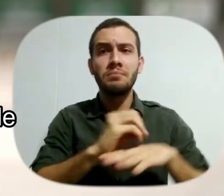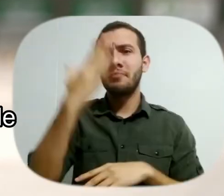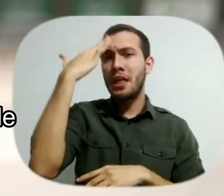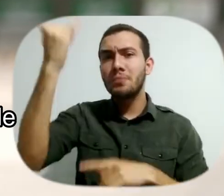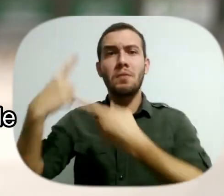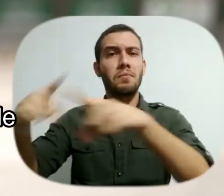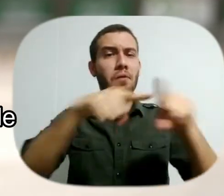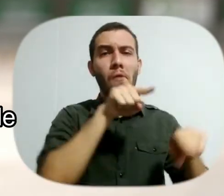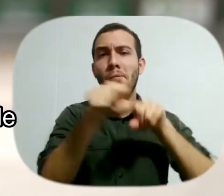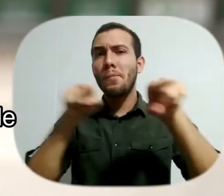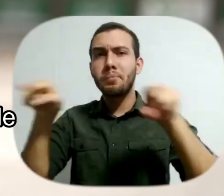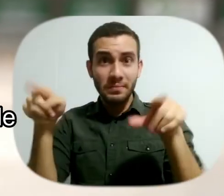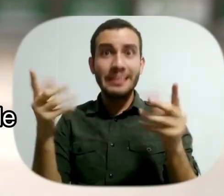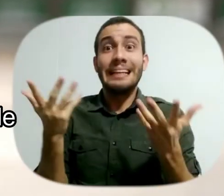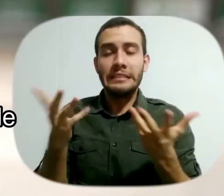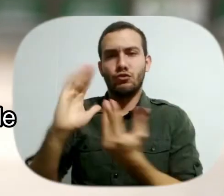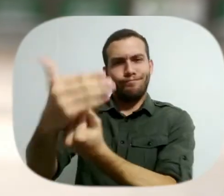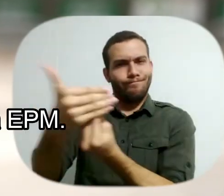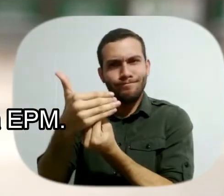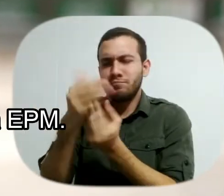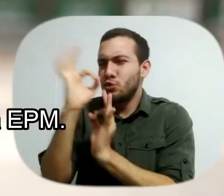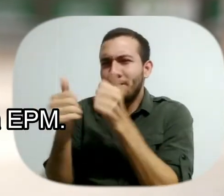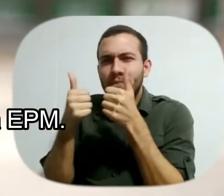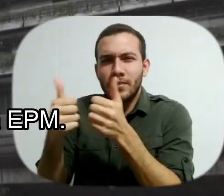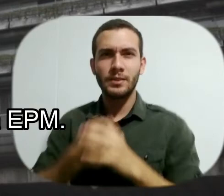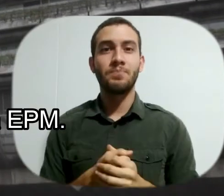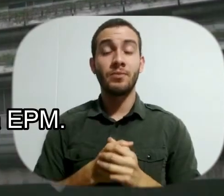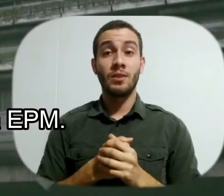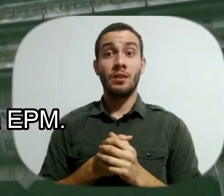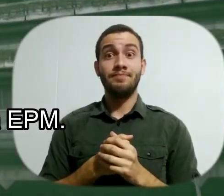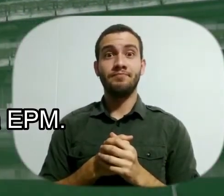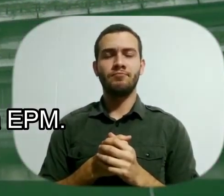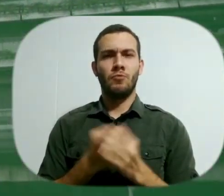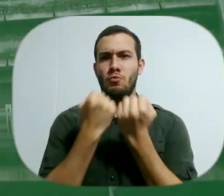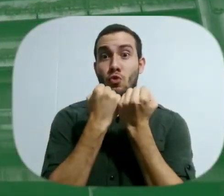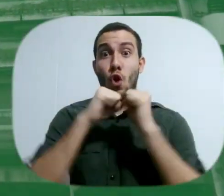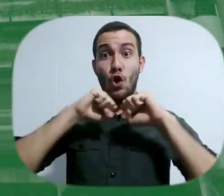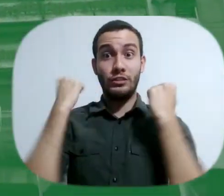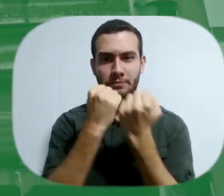Consejo de Medellín. Tenemos que ponernos a trabajar, tenemos que empezar a actuar y tenemos que cuidar a EPM.